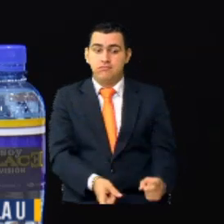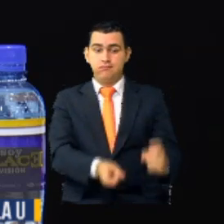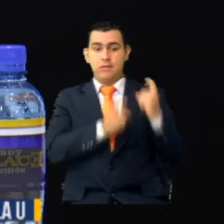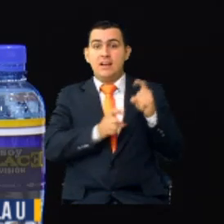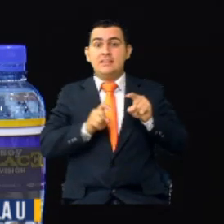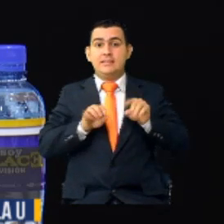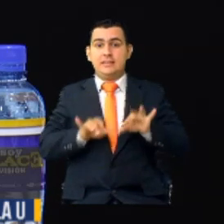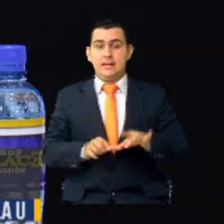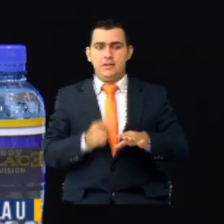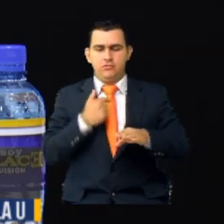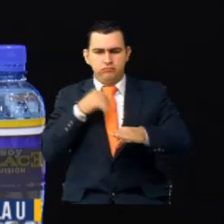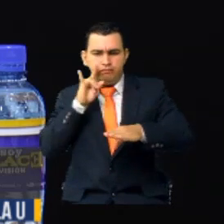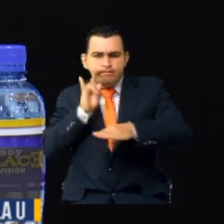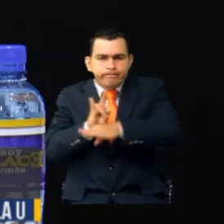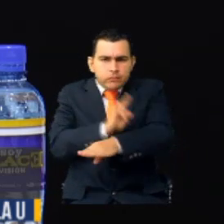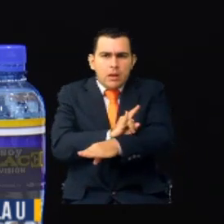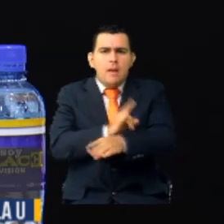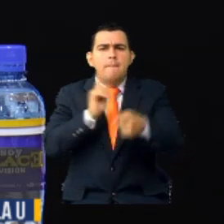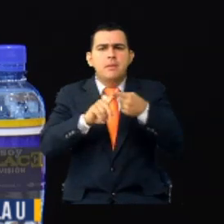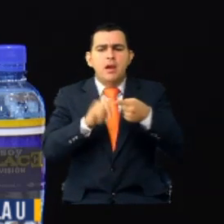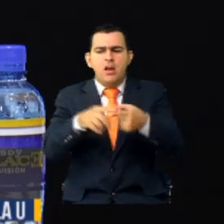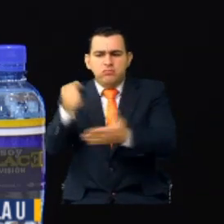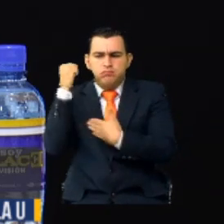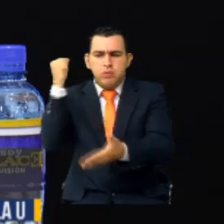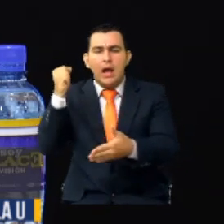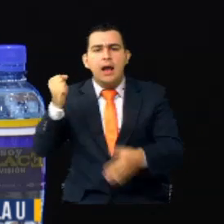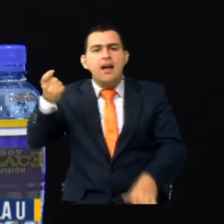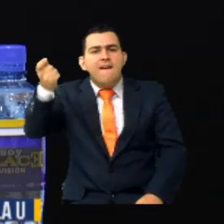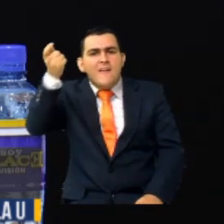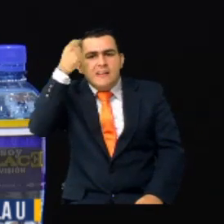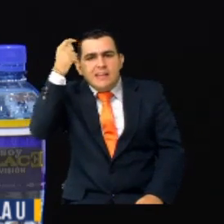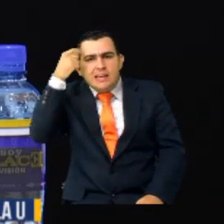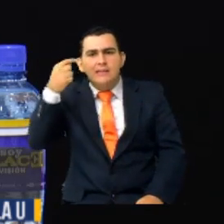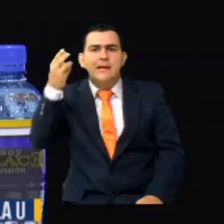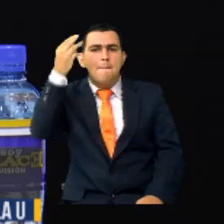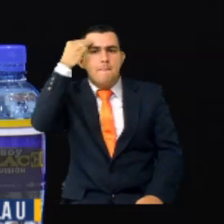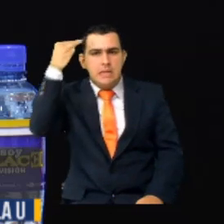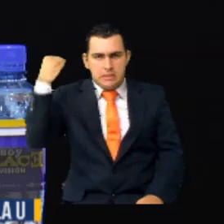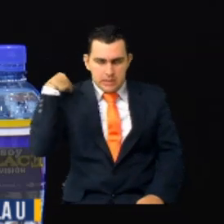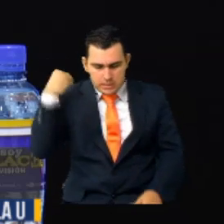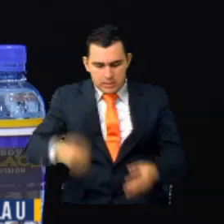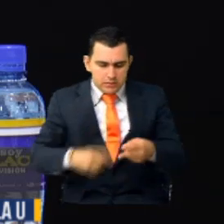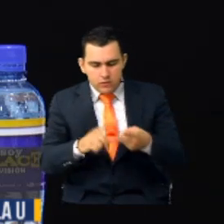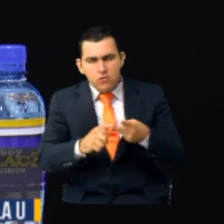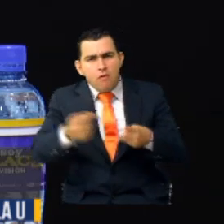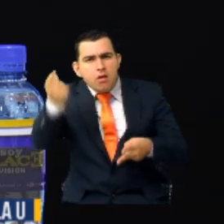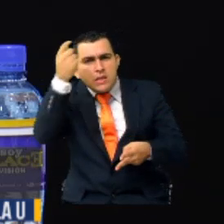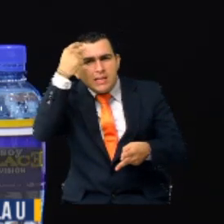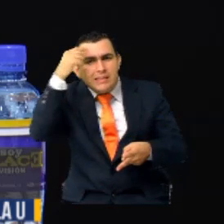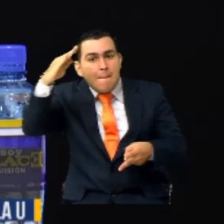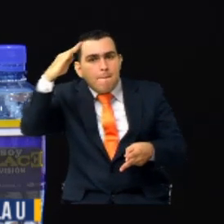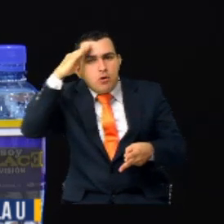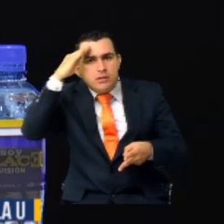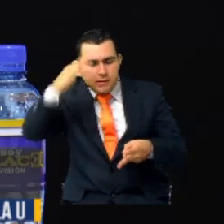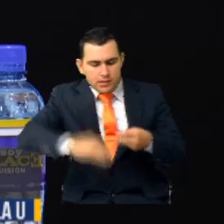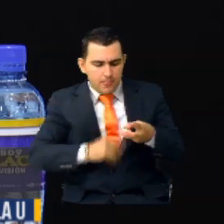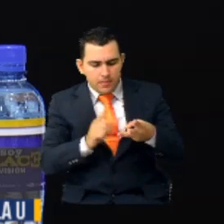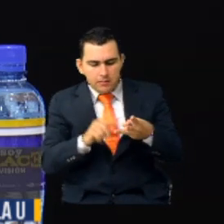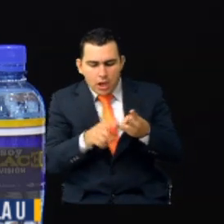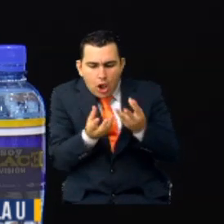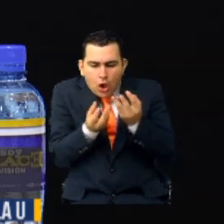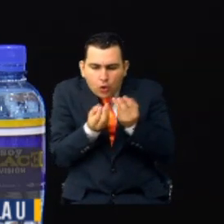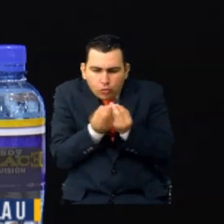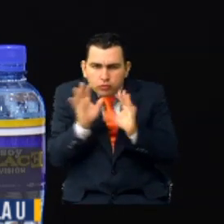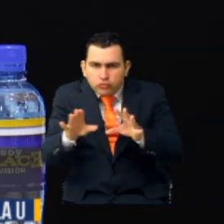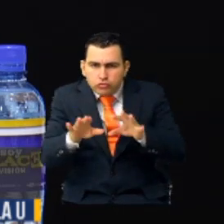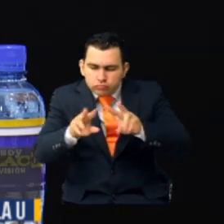ellas, las inversiones en materia de inteligencia militar e inteligencia policial, en lo que fue el Centro de Operaciones Tácticas y de